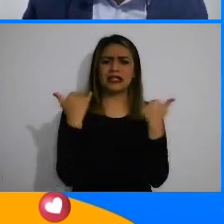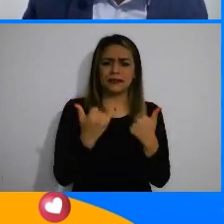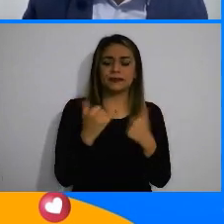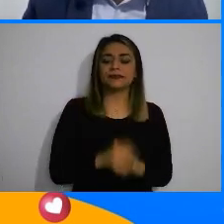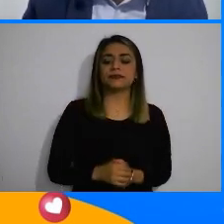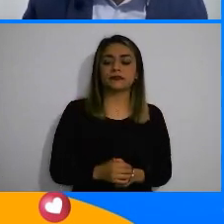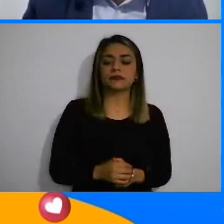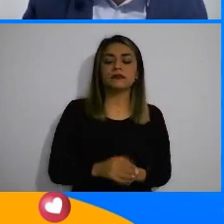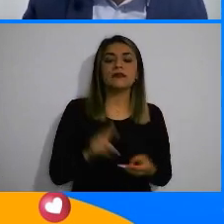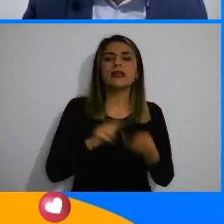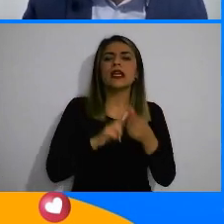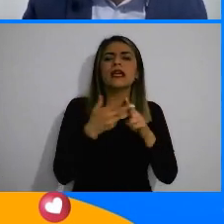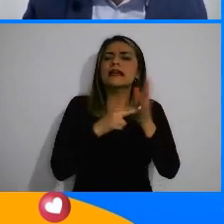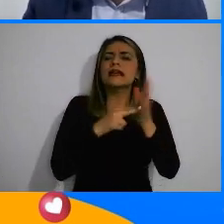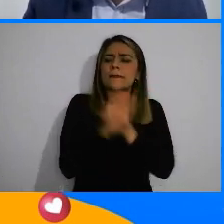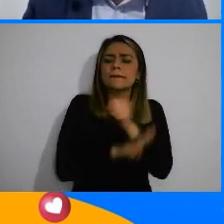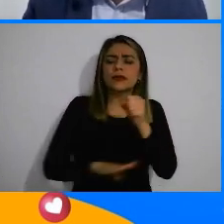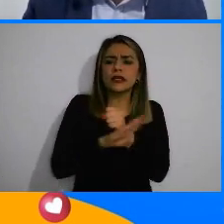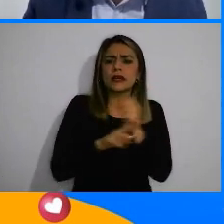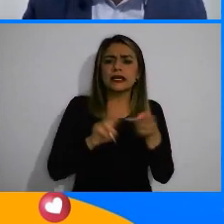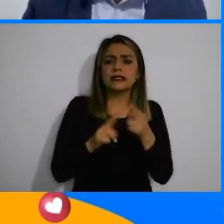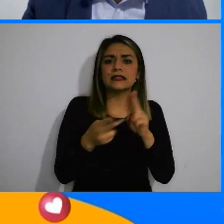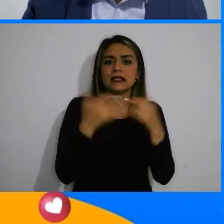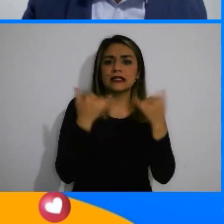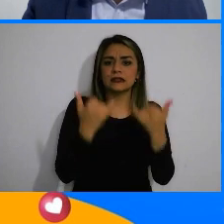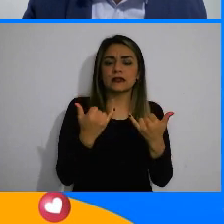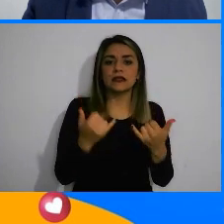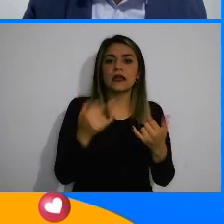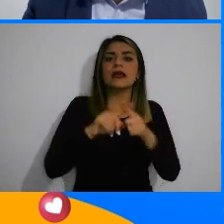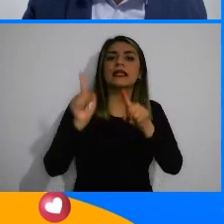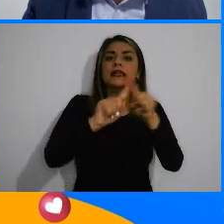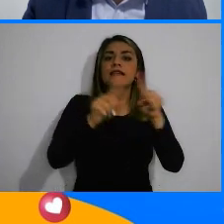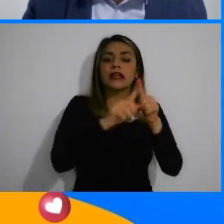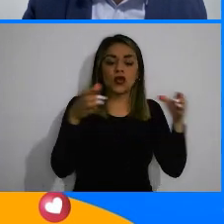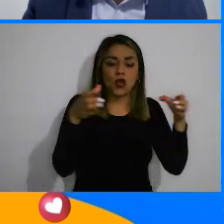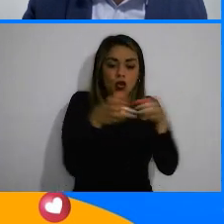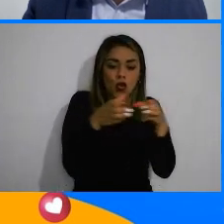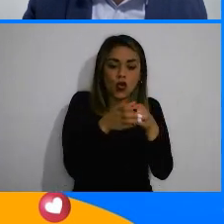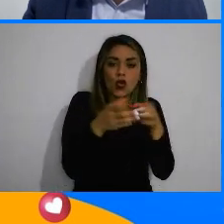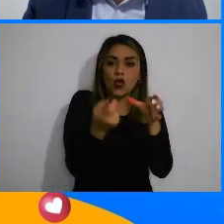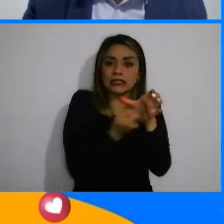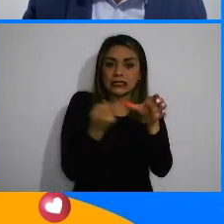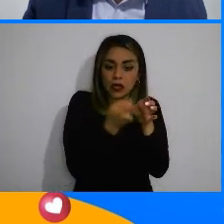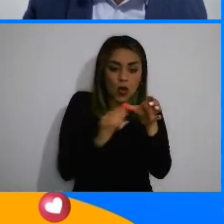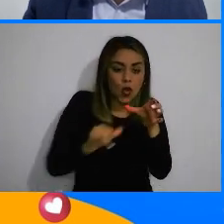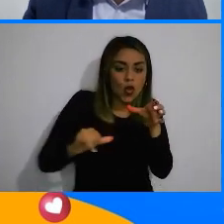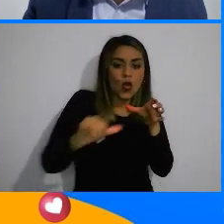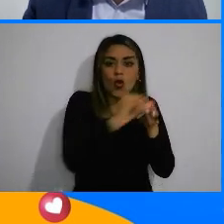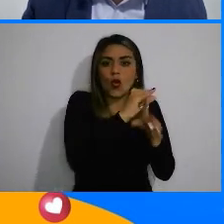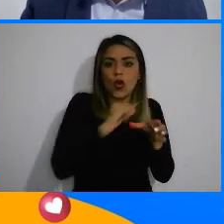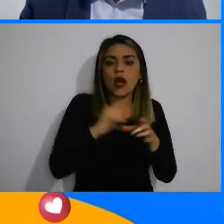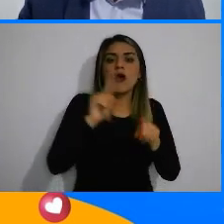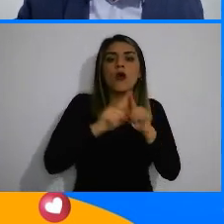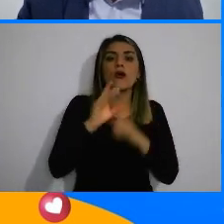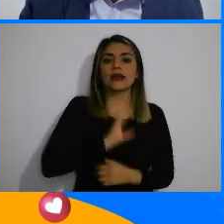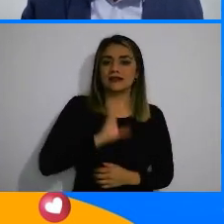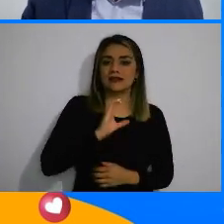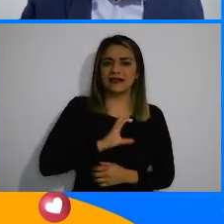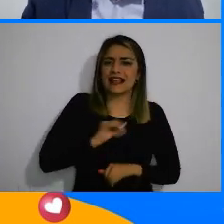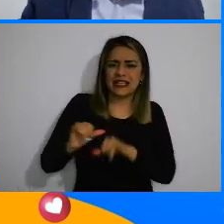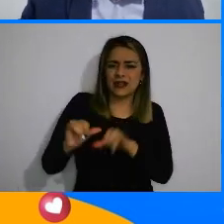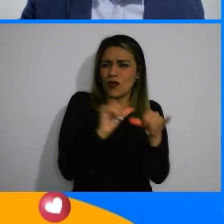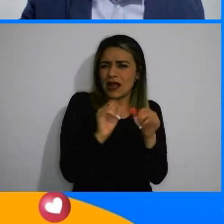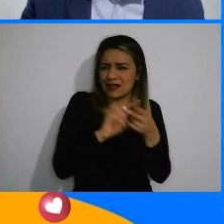pues hablamos y la definición básica de tejido es conjunto de células iguales o con características similares,